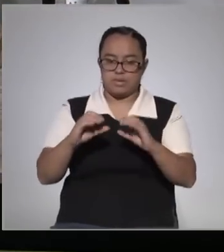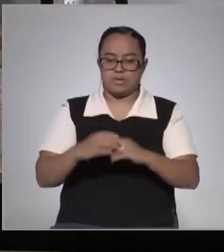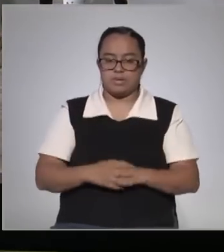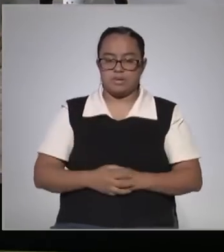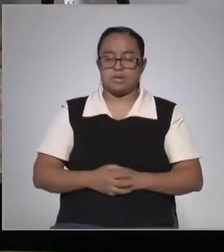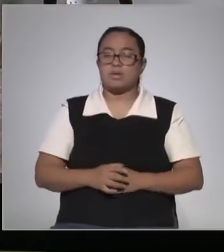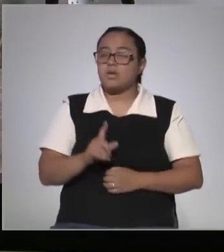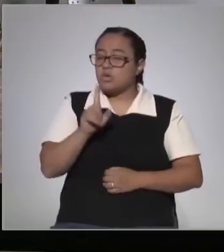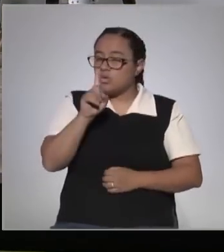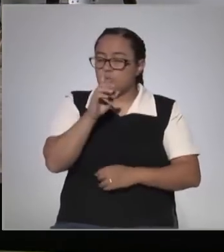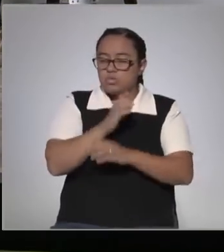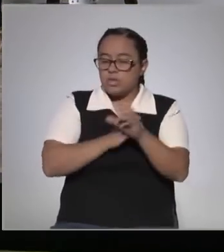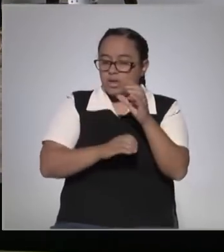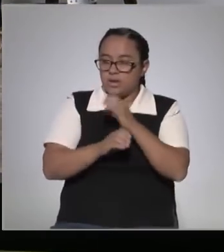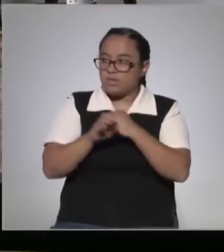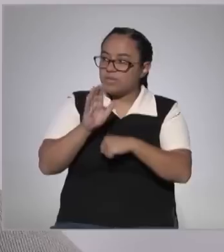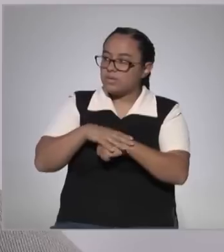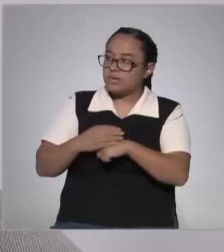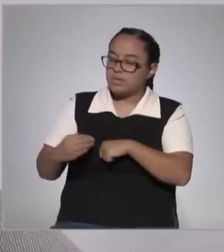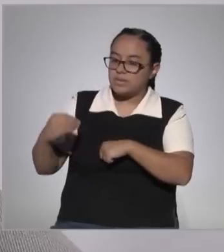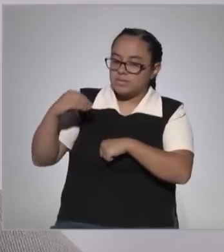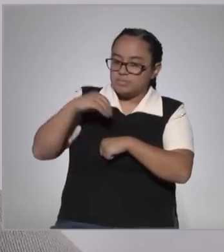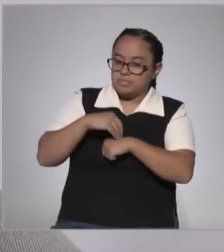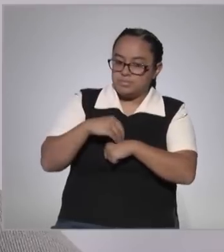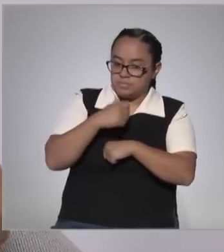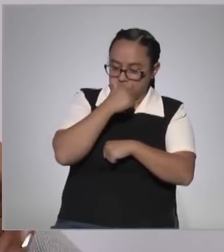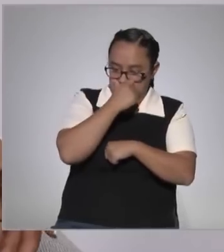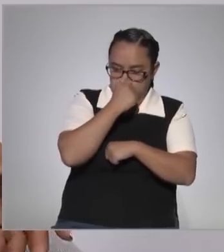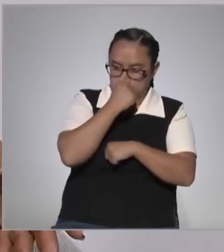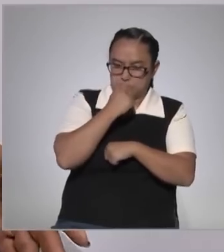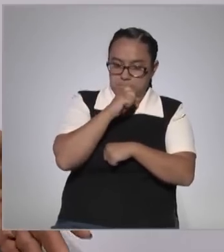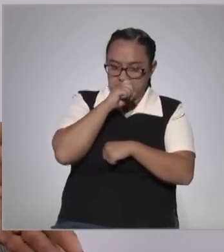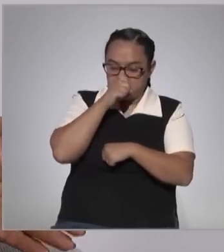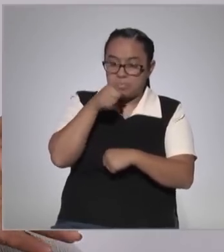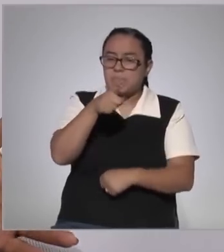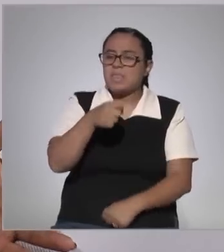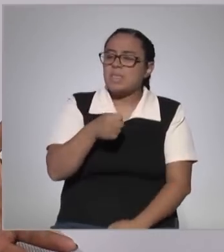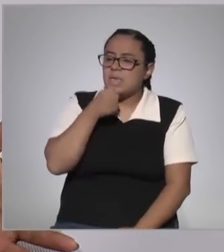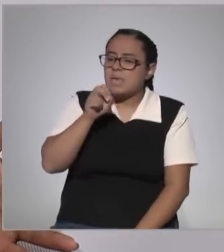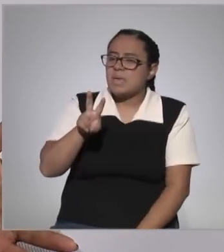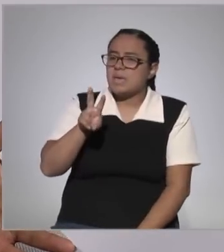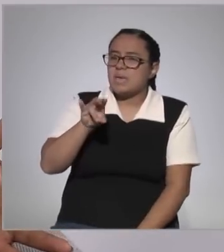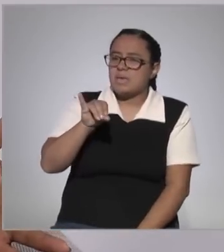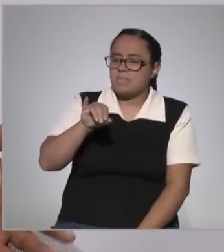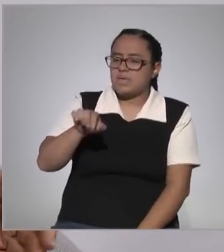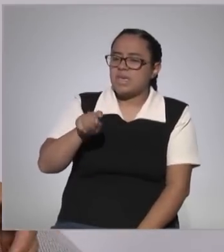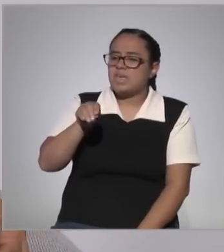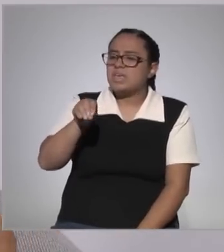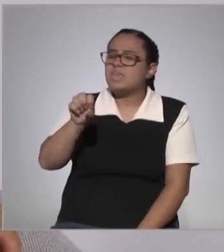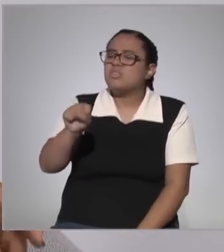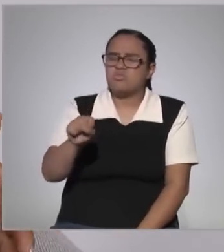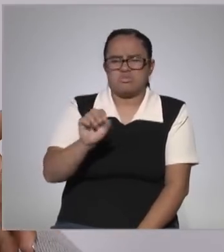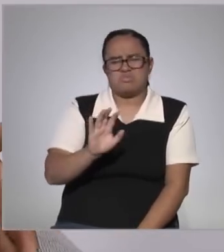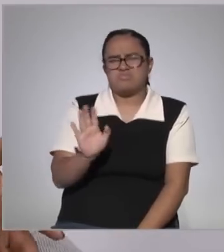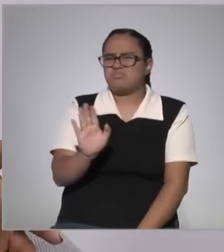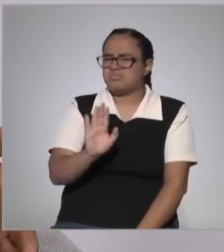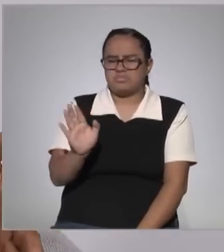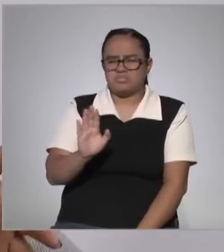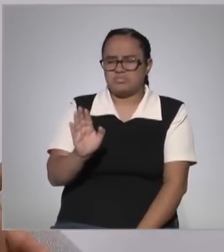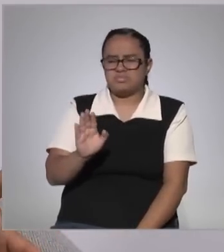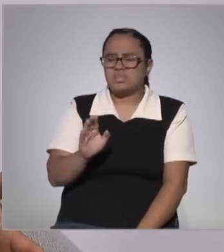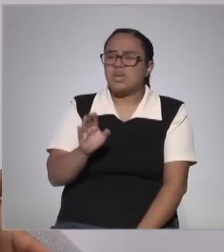una cosita más también, en no decir viejitos, por favor. O sea, no